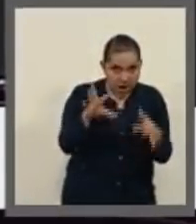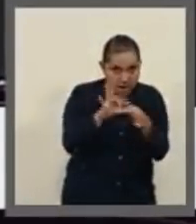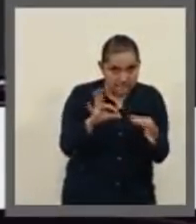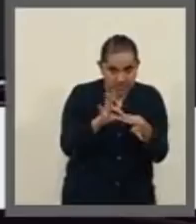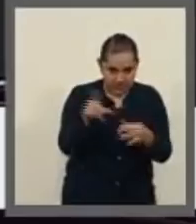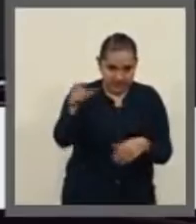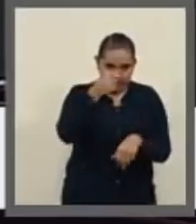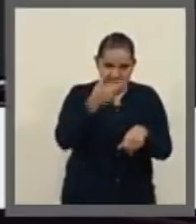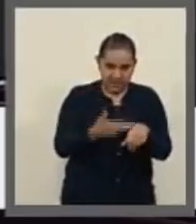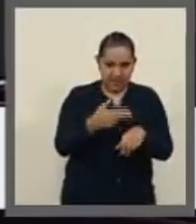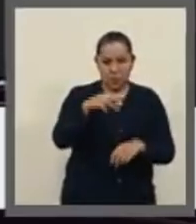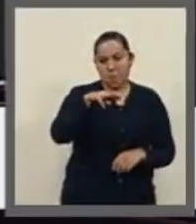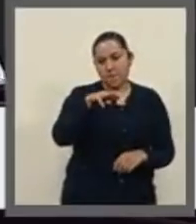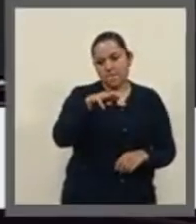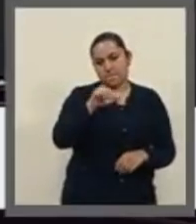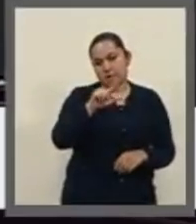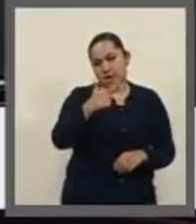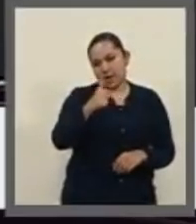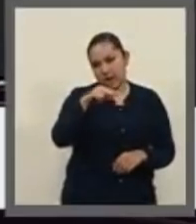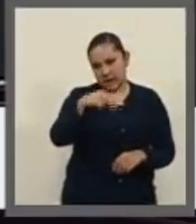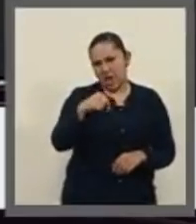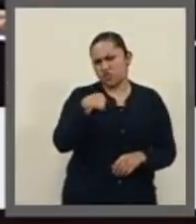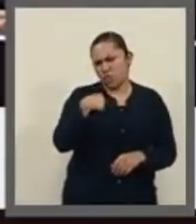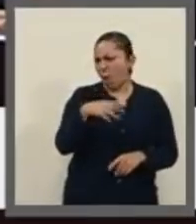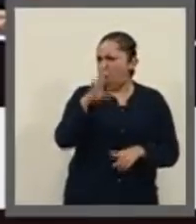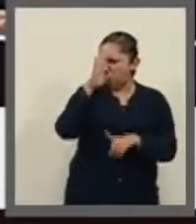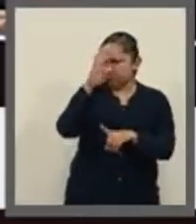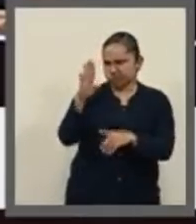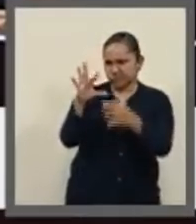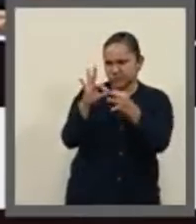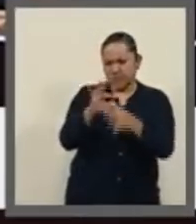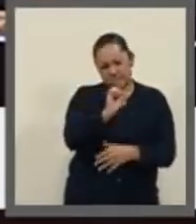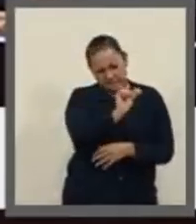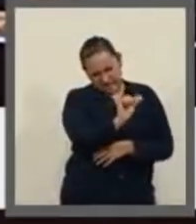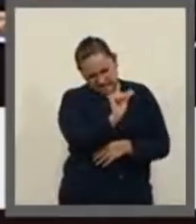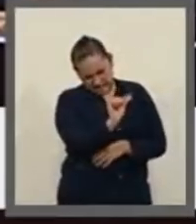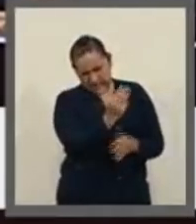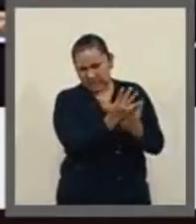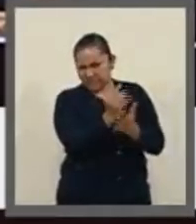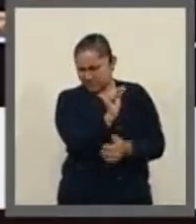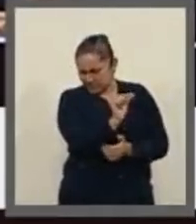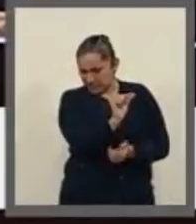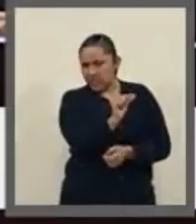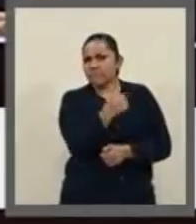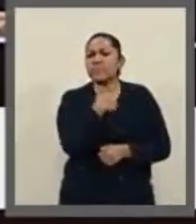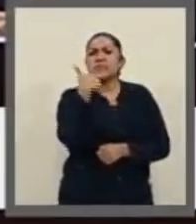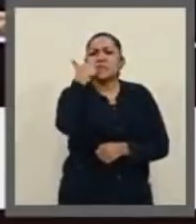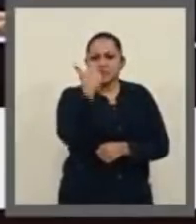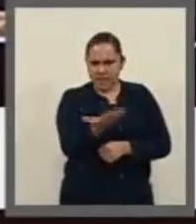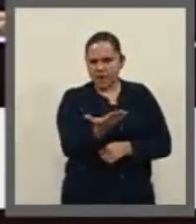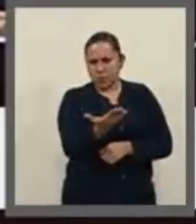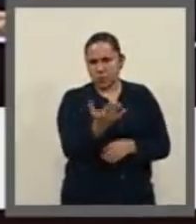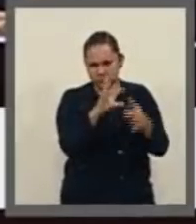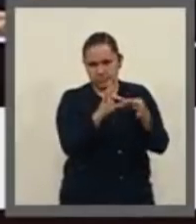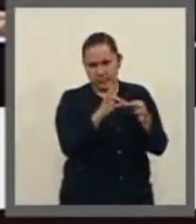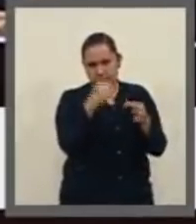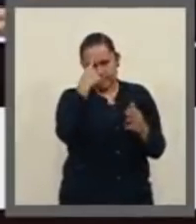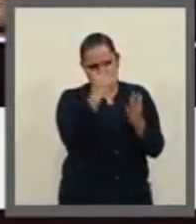es que puntualmente le digo. A ver, señor diputado, permítame un momento, nada más puntualizar en términos reglamentarios. Le